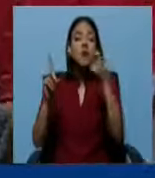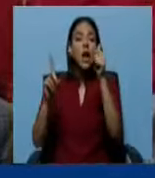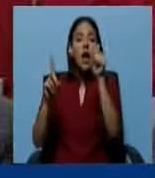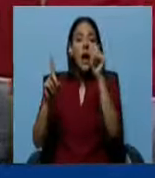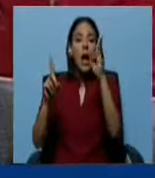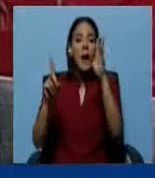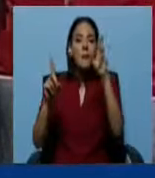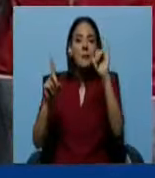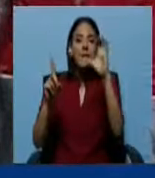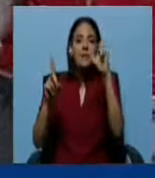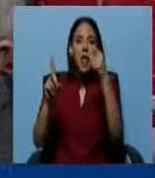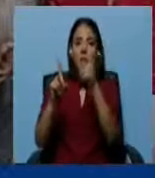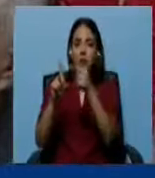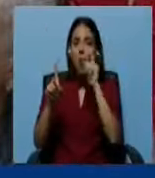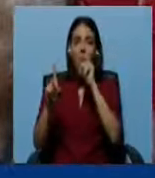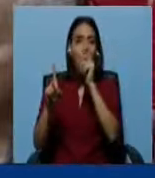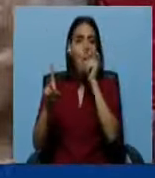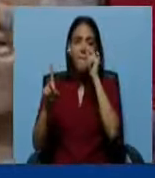muy amigo de,